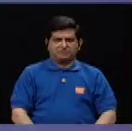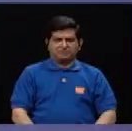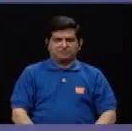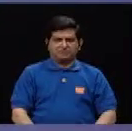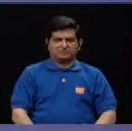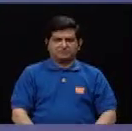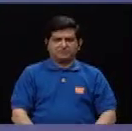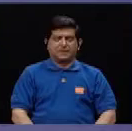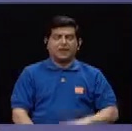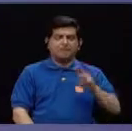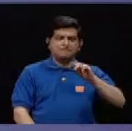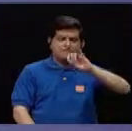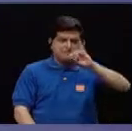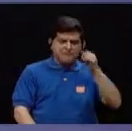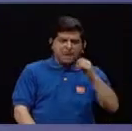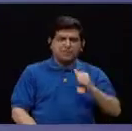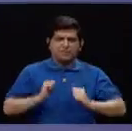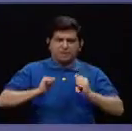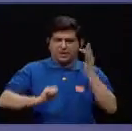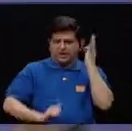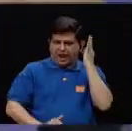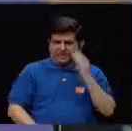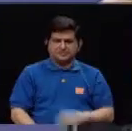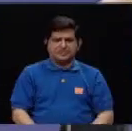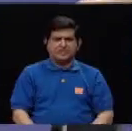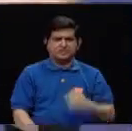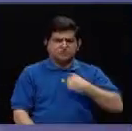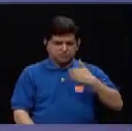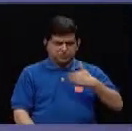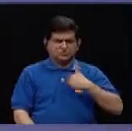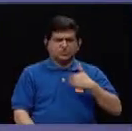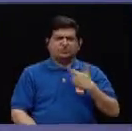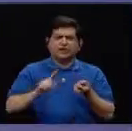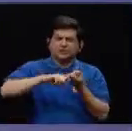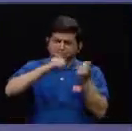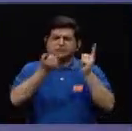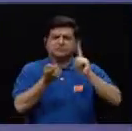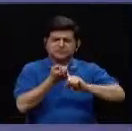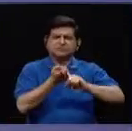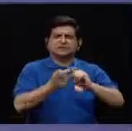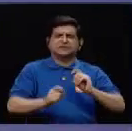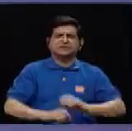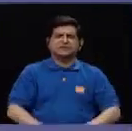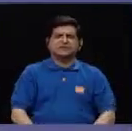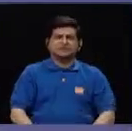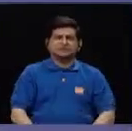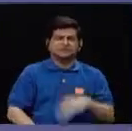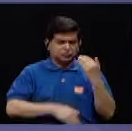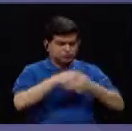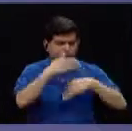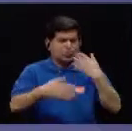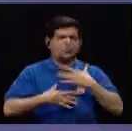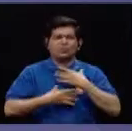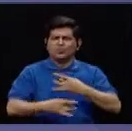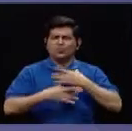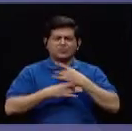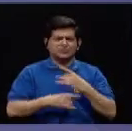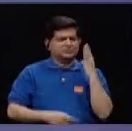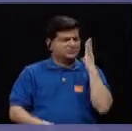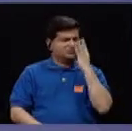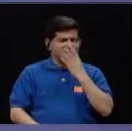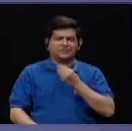Y bueno, con Maureen, con las actrices de las cuales tengo grandes amigas, fue un proceso